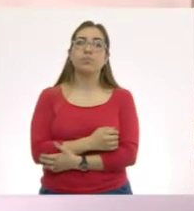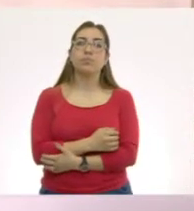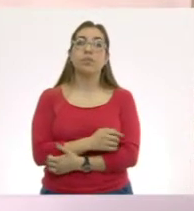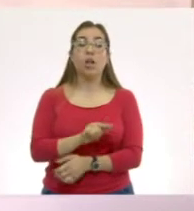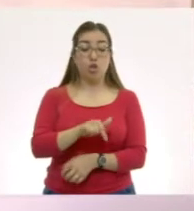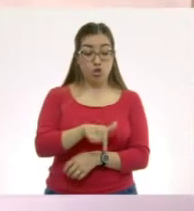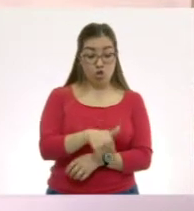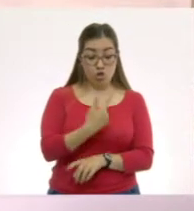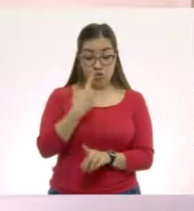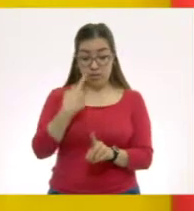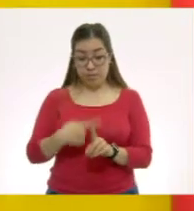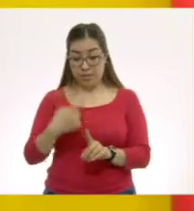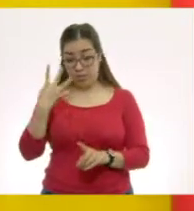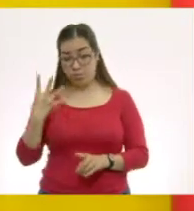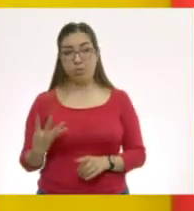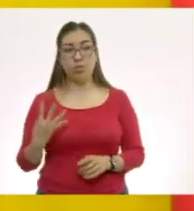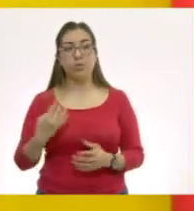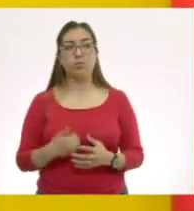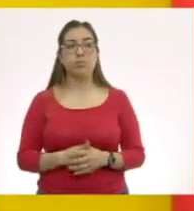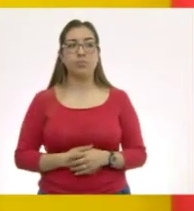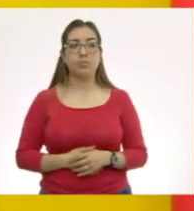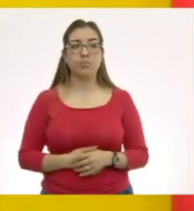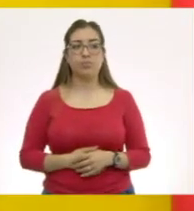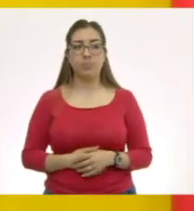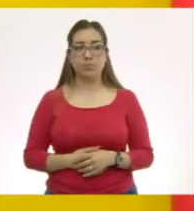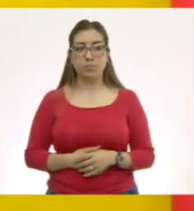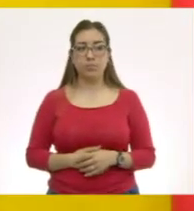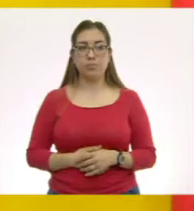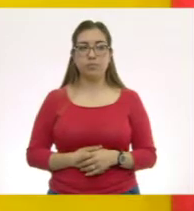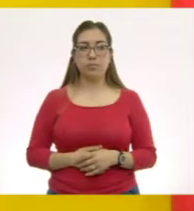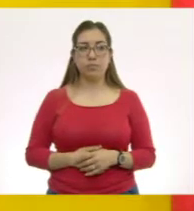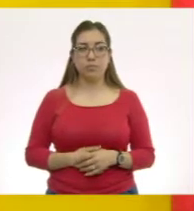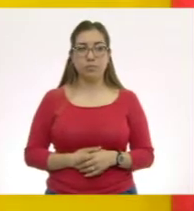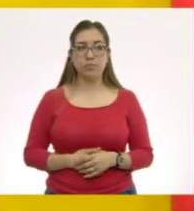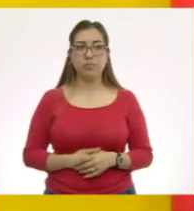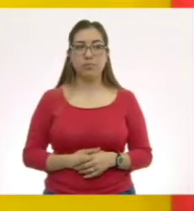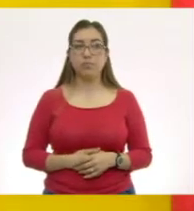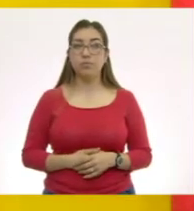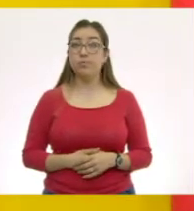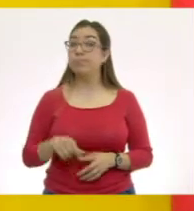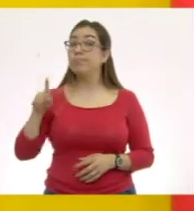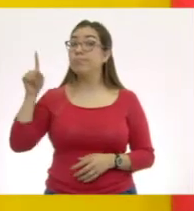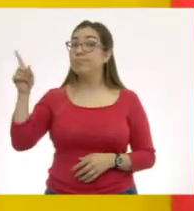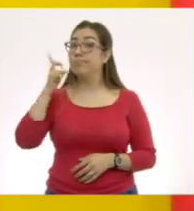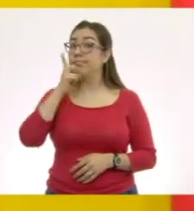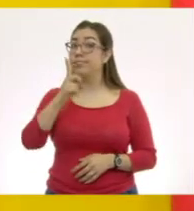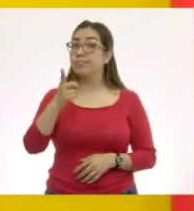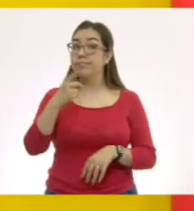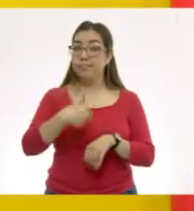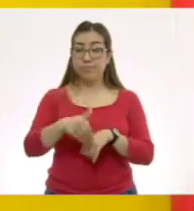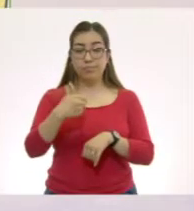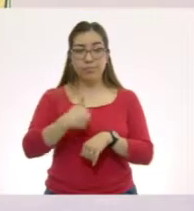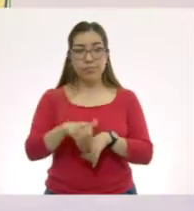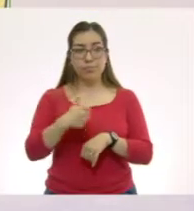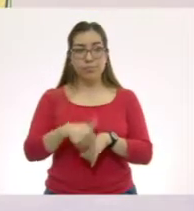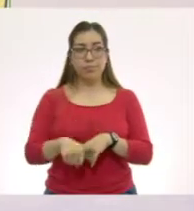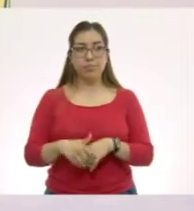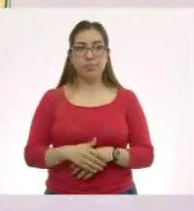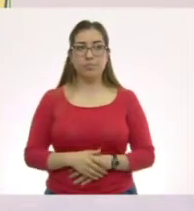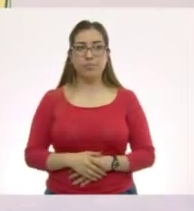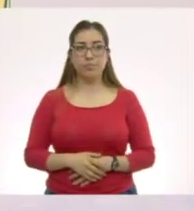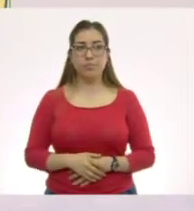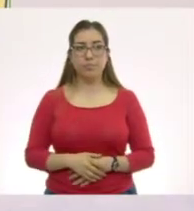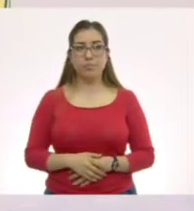12 más 4. Más 4, lo voy a agregar. 12 más 4. 1, 2, 3, 4. Y él dice que es el número. El 16,